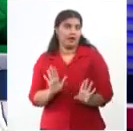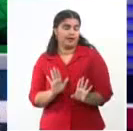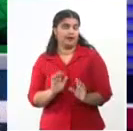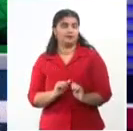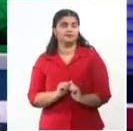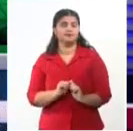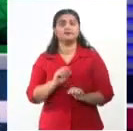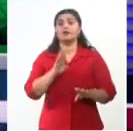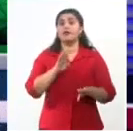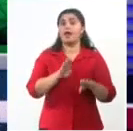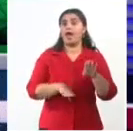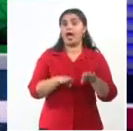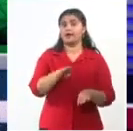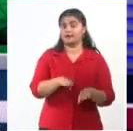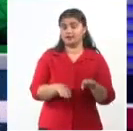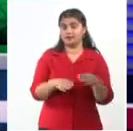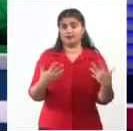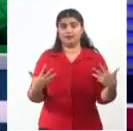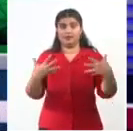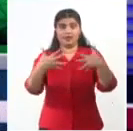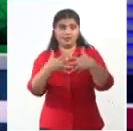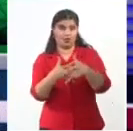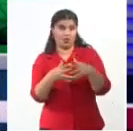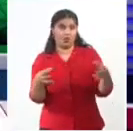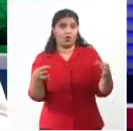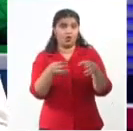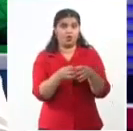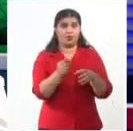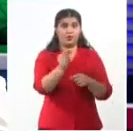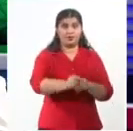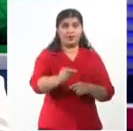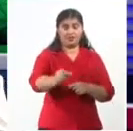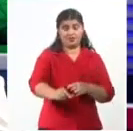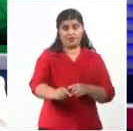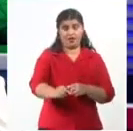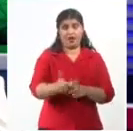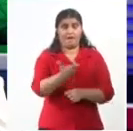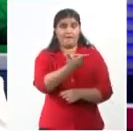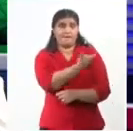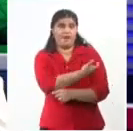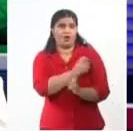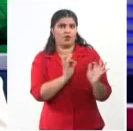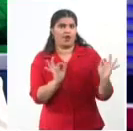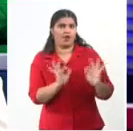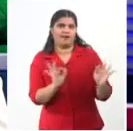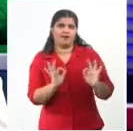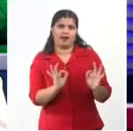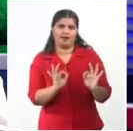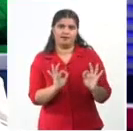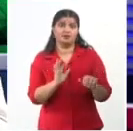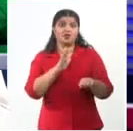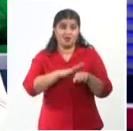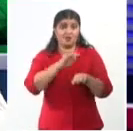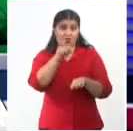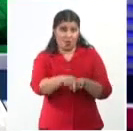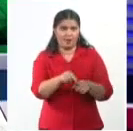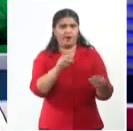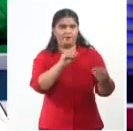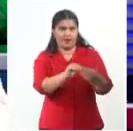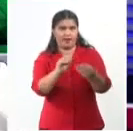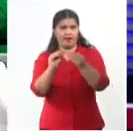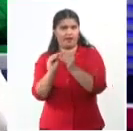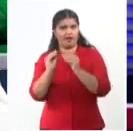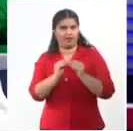con porcientos de población que tienen una cobertura baja de vacunación y que propicia